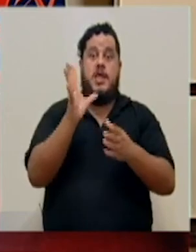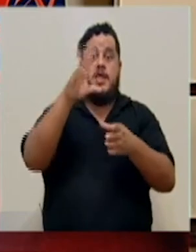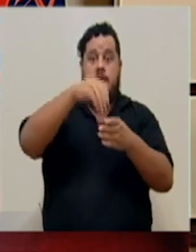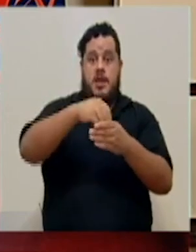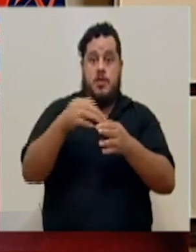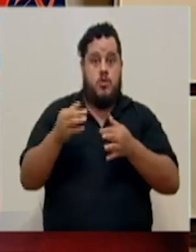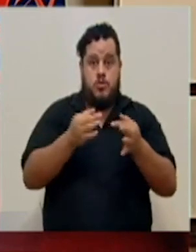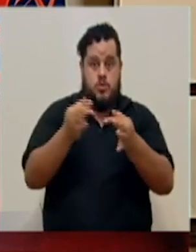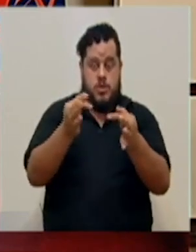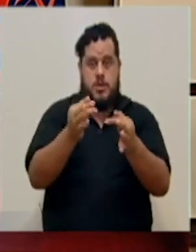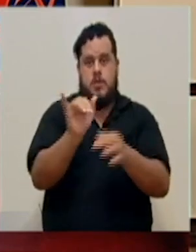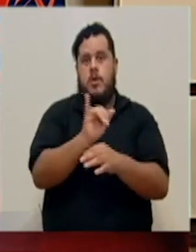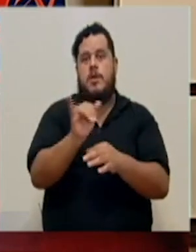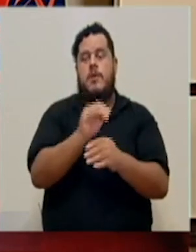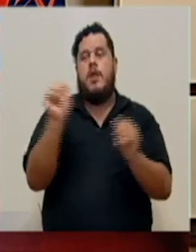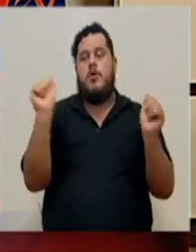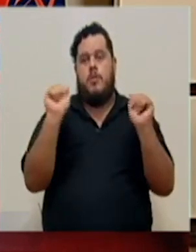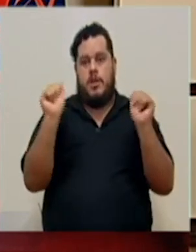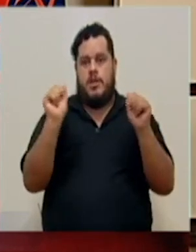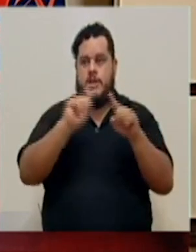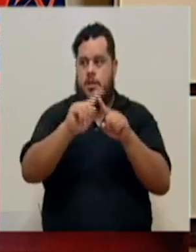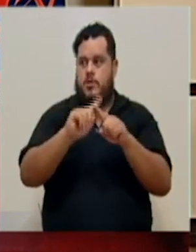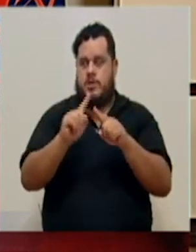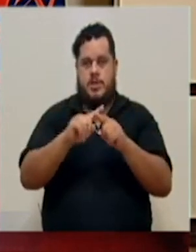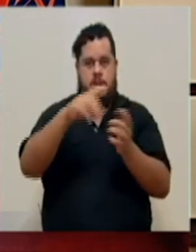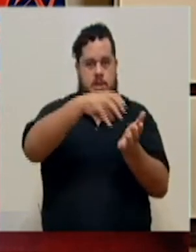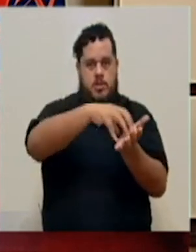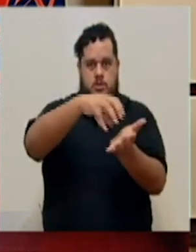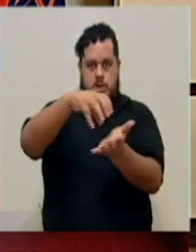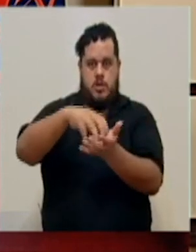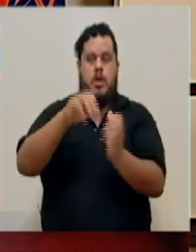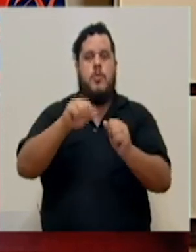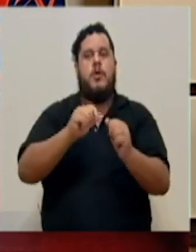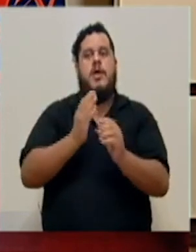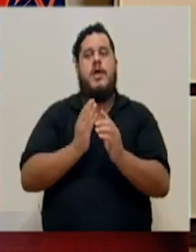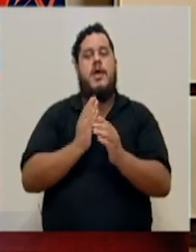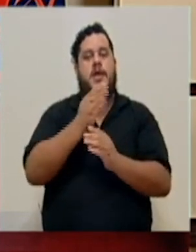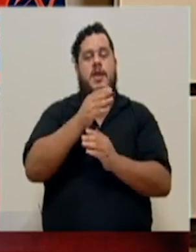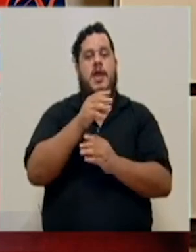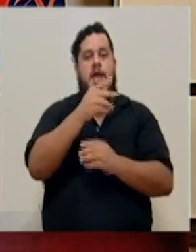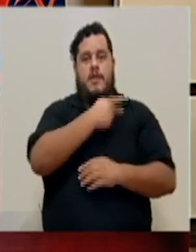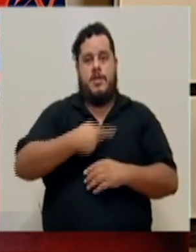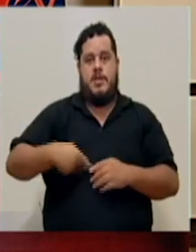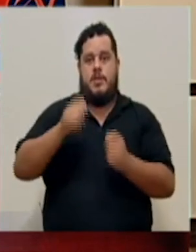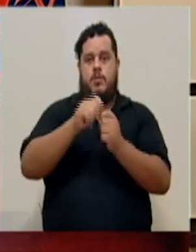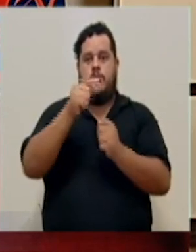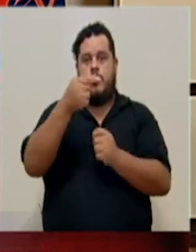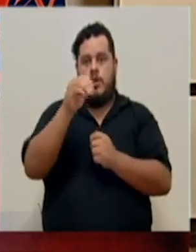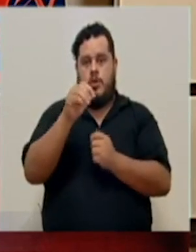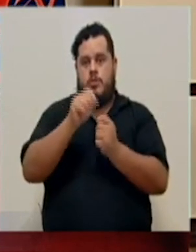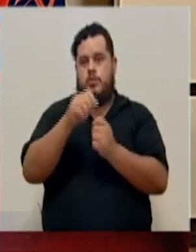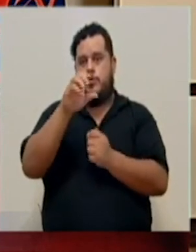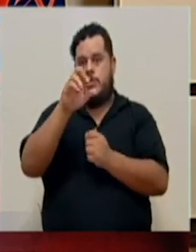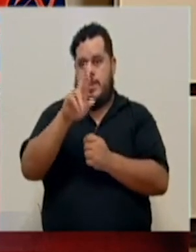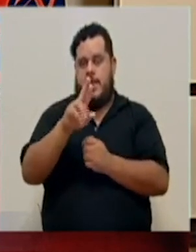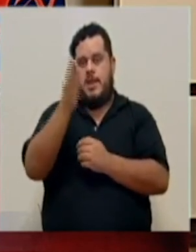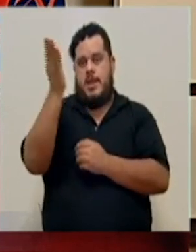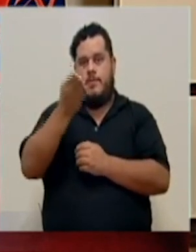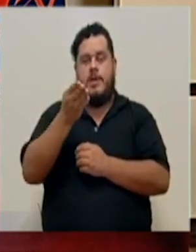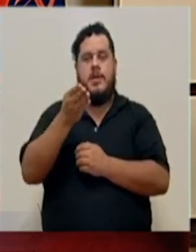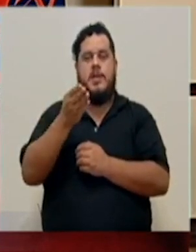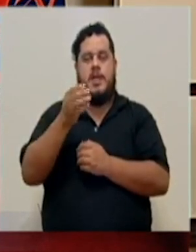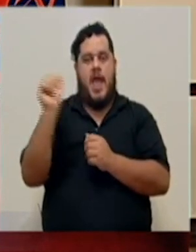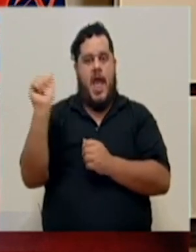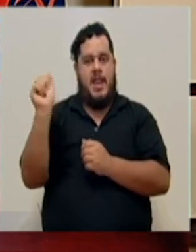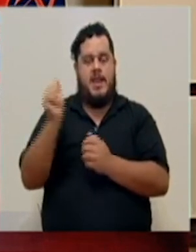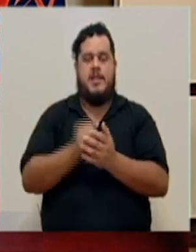turístico, así como las alertas en los distintos cantones, puede visitar el sitio presidencia.go.cr barro inclinada